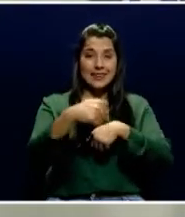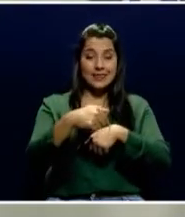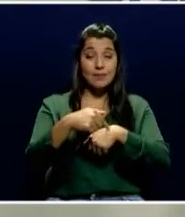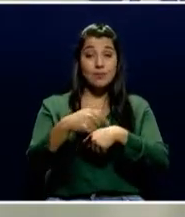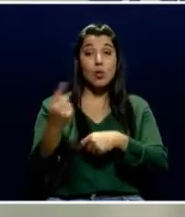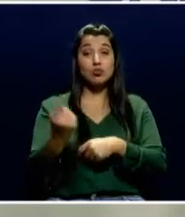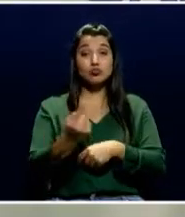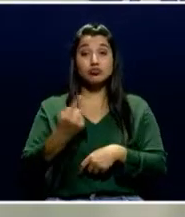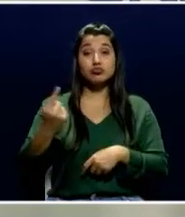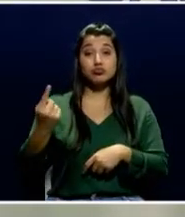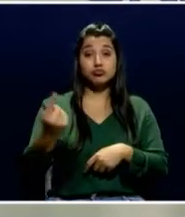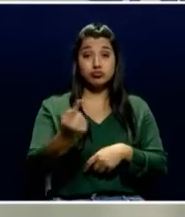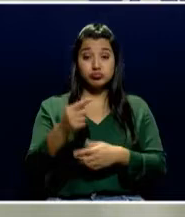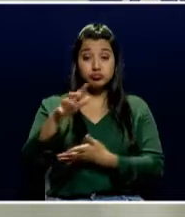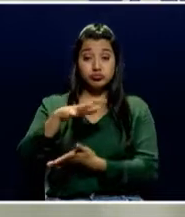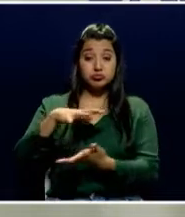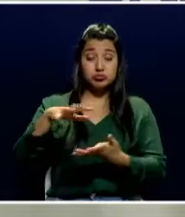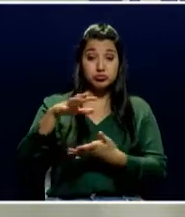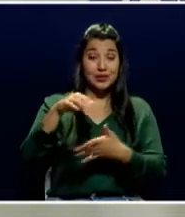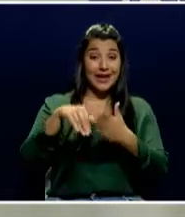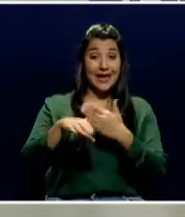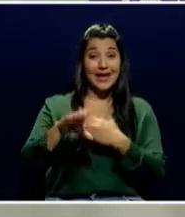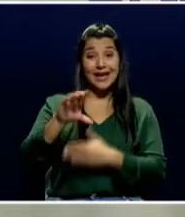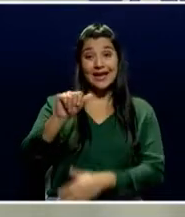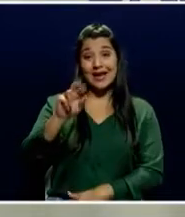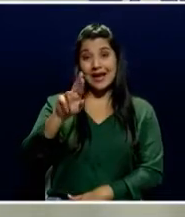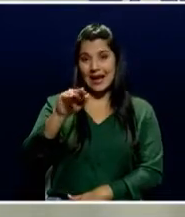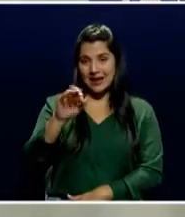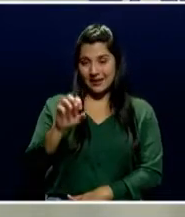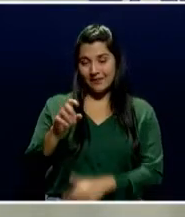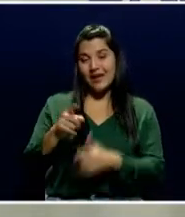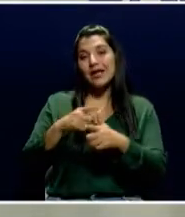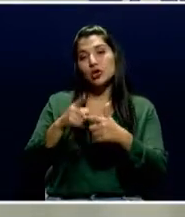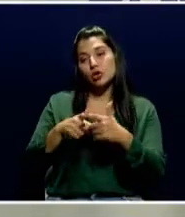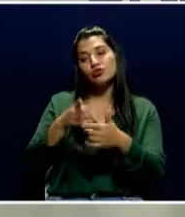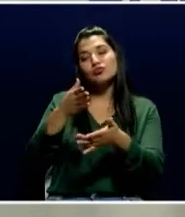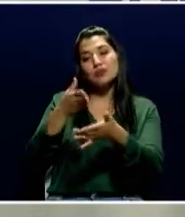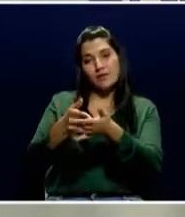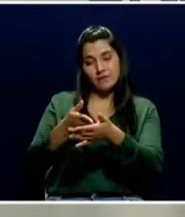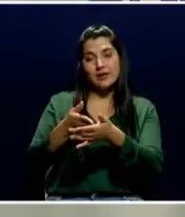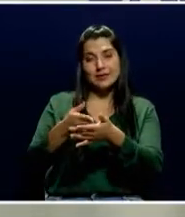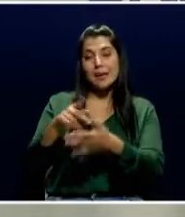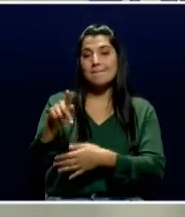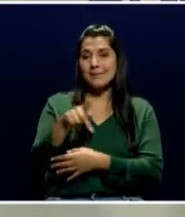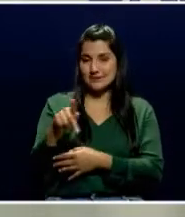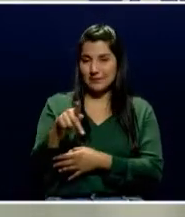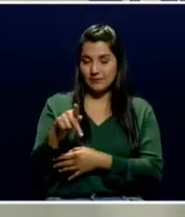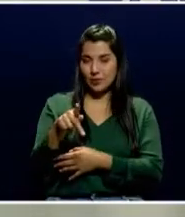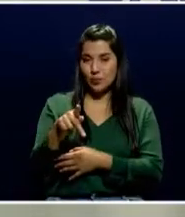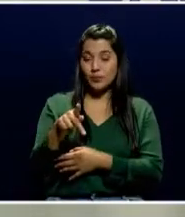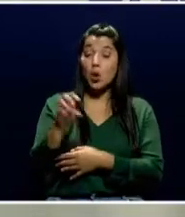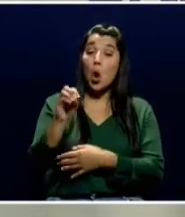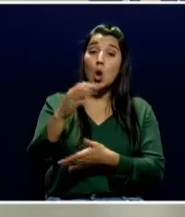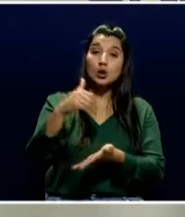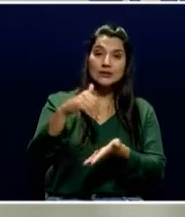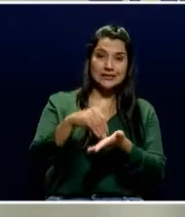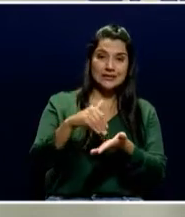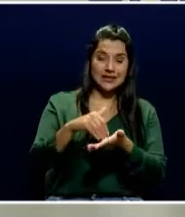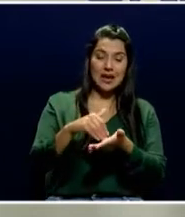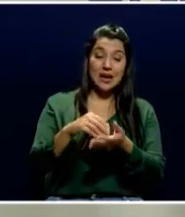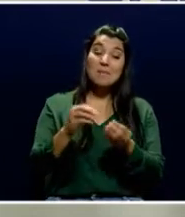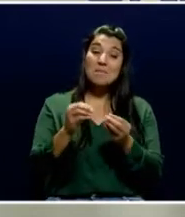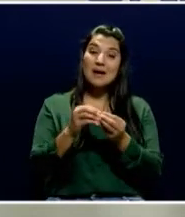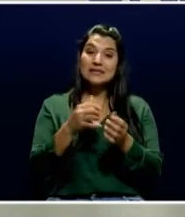huracanes en el Caribe y eso nos genera normalmente un impacto en el Pacífico, que es la zona más Pacífico y Valle Central, que estarían más